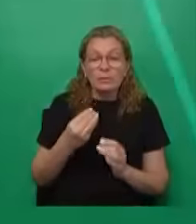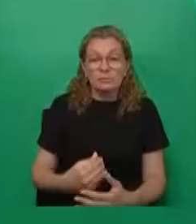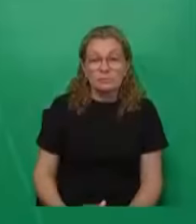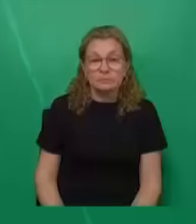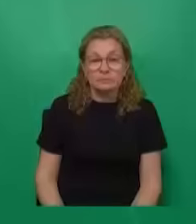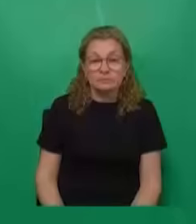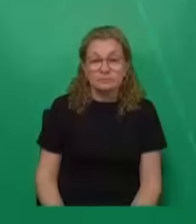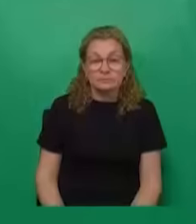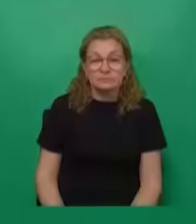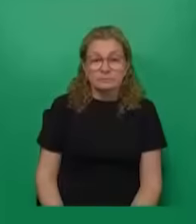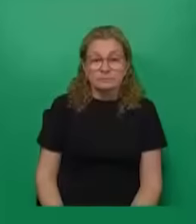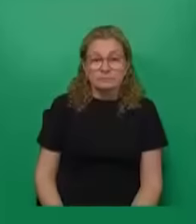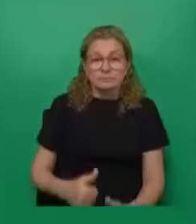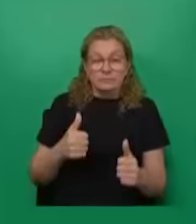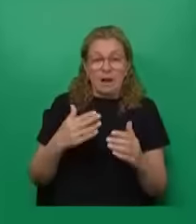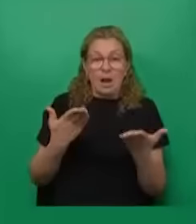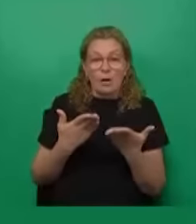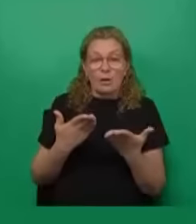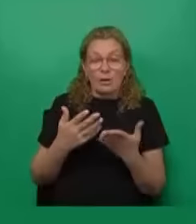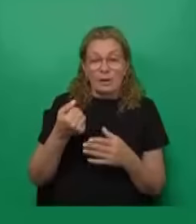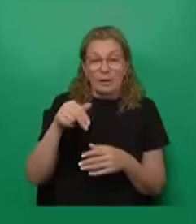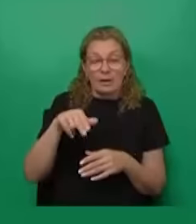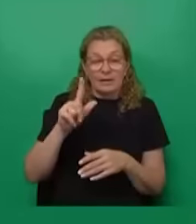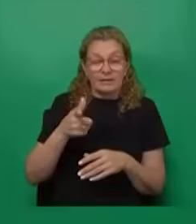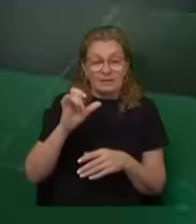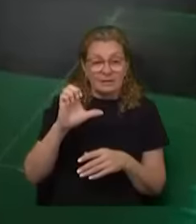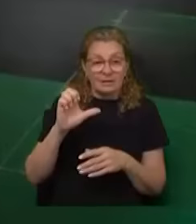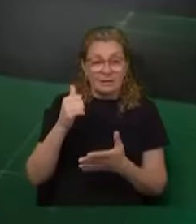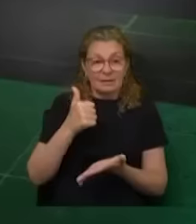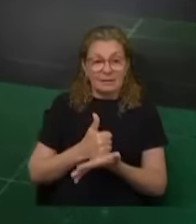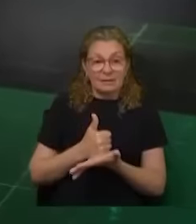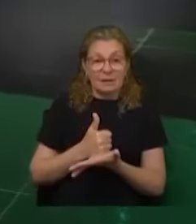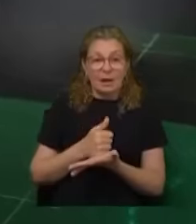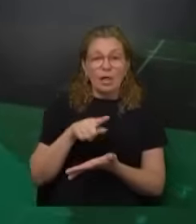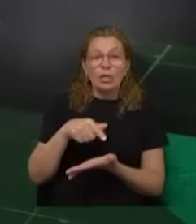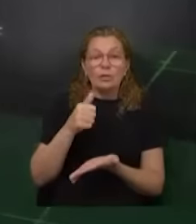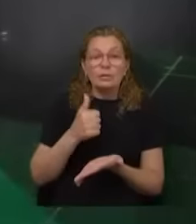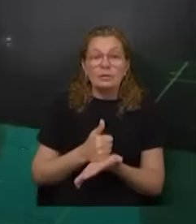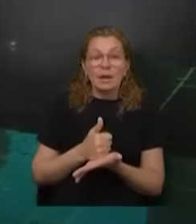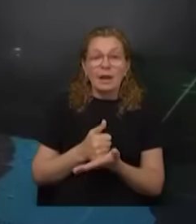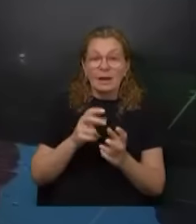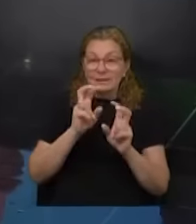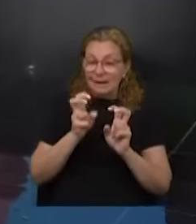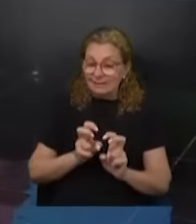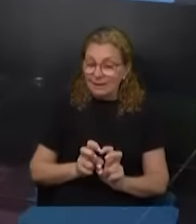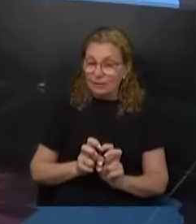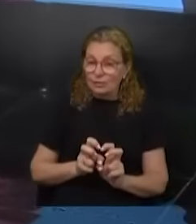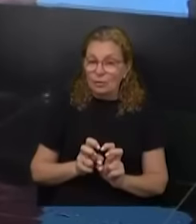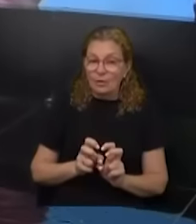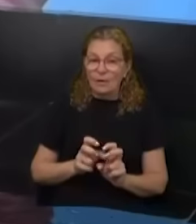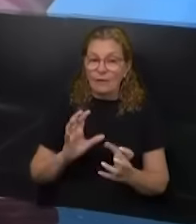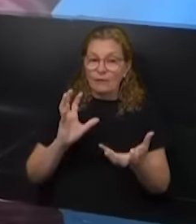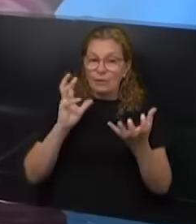tomar bien y ahora nos convoca angi Álvarez que está en una actividad donde se está analizando la